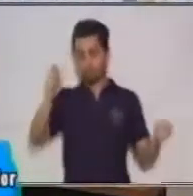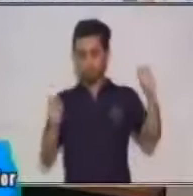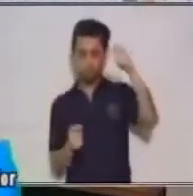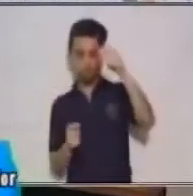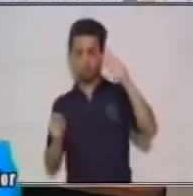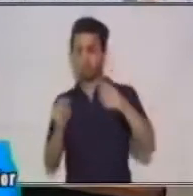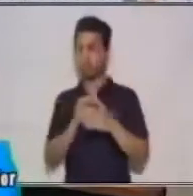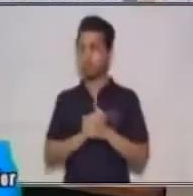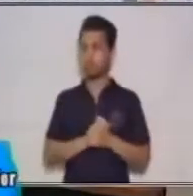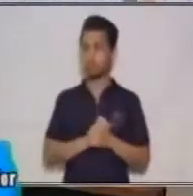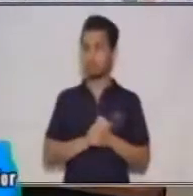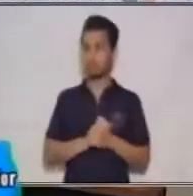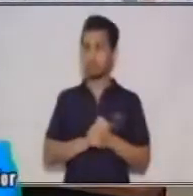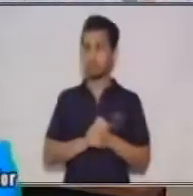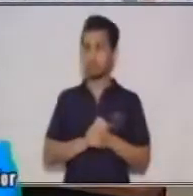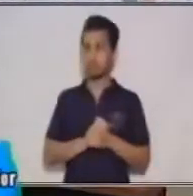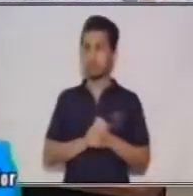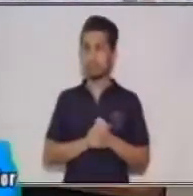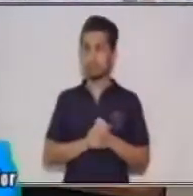muevo para acá,